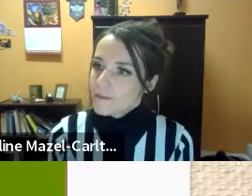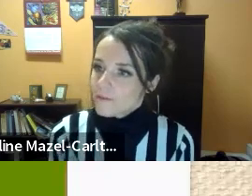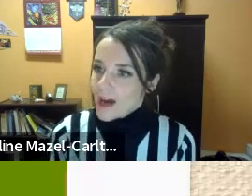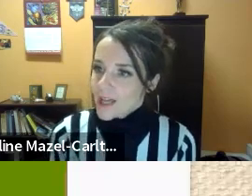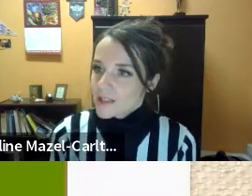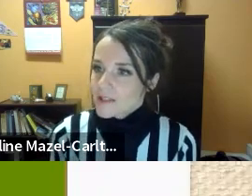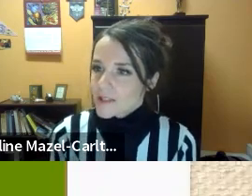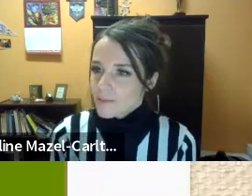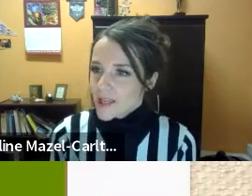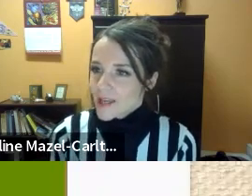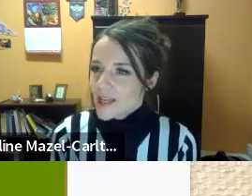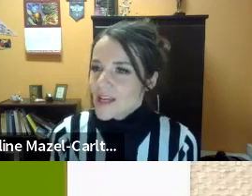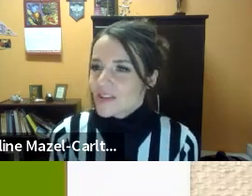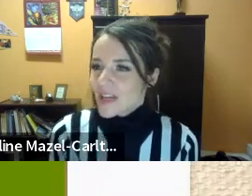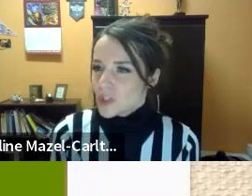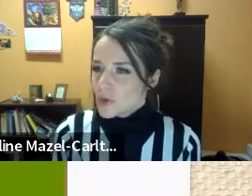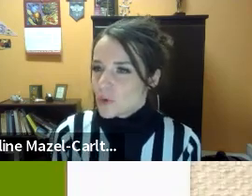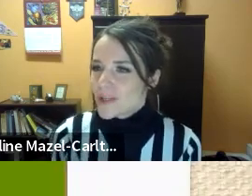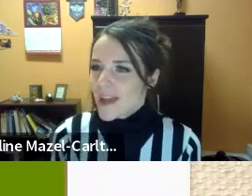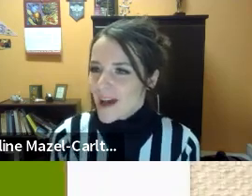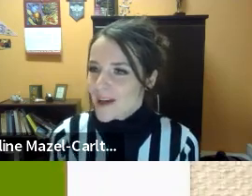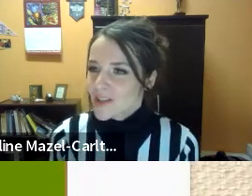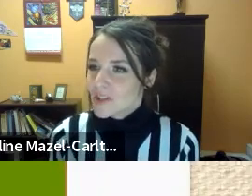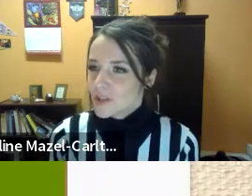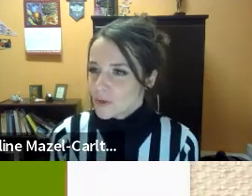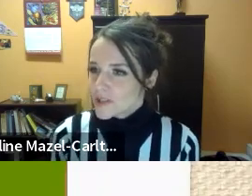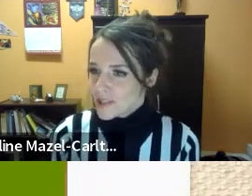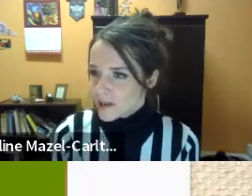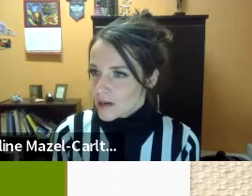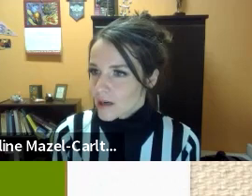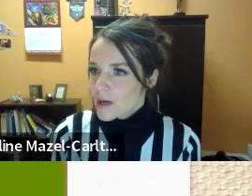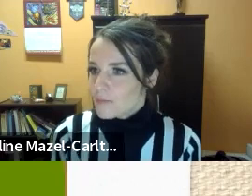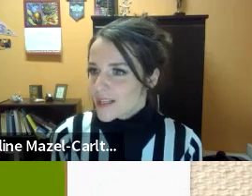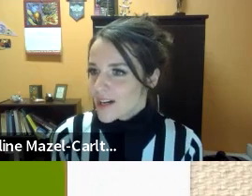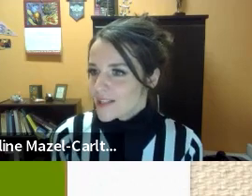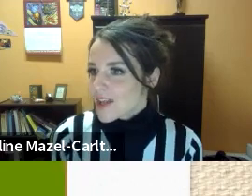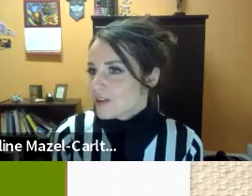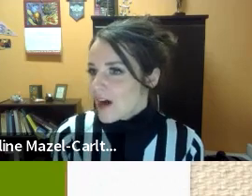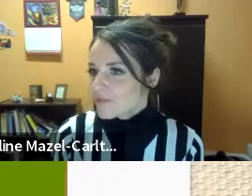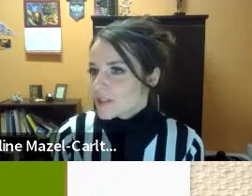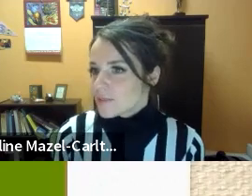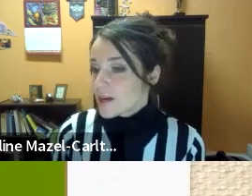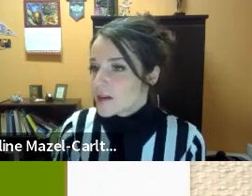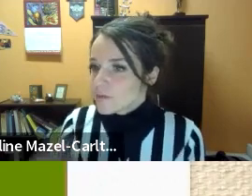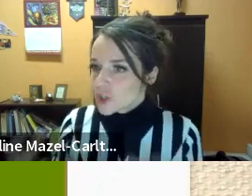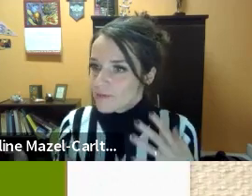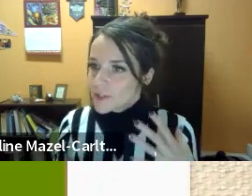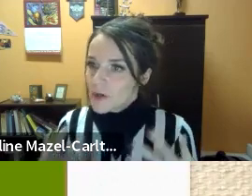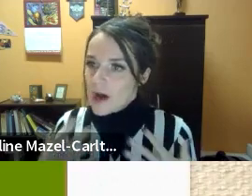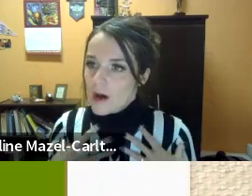son un miembro de la familia, esperamos que encuentren algo que sí puedan usar